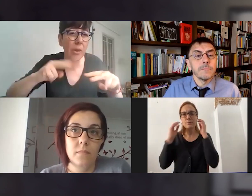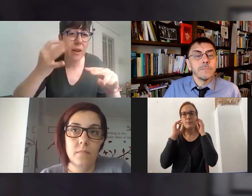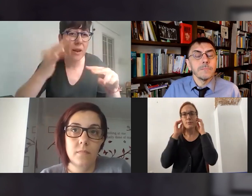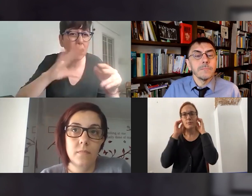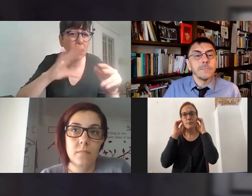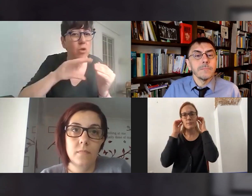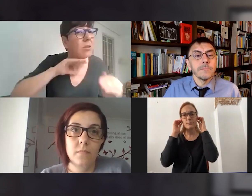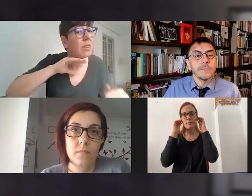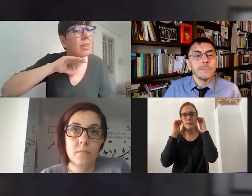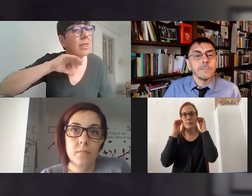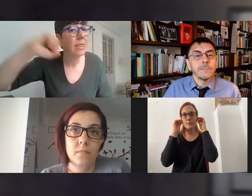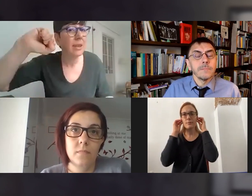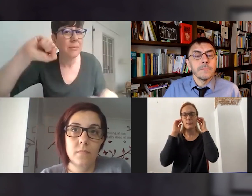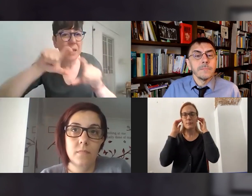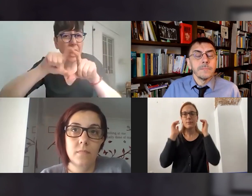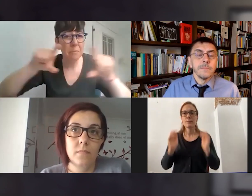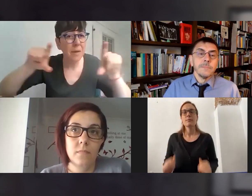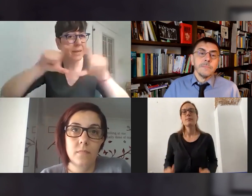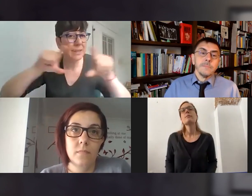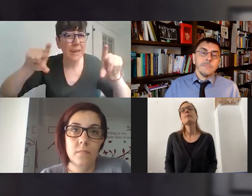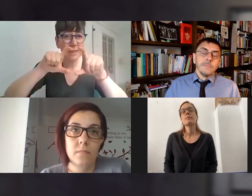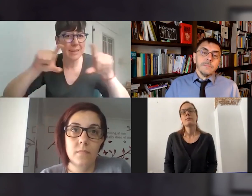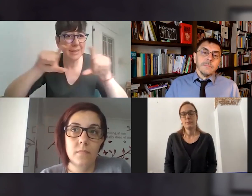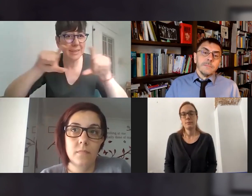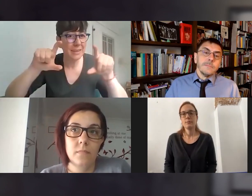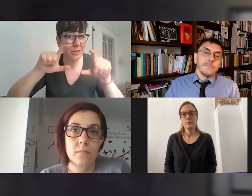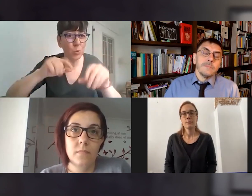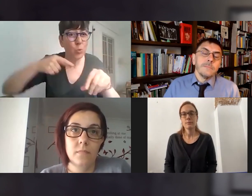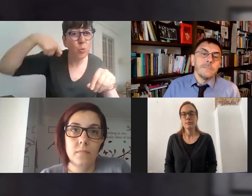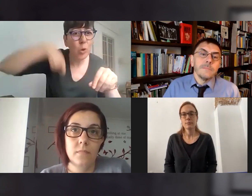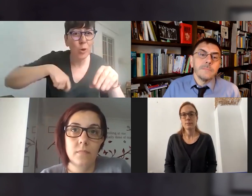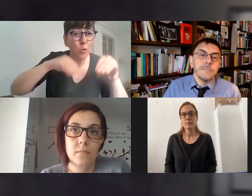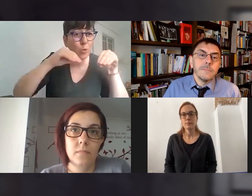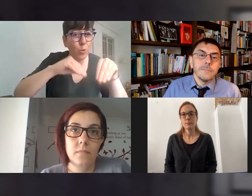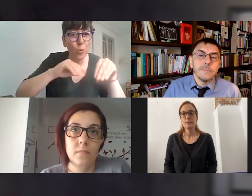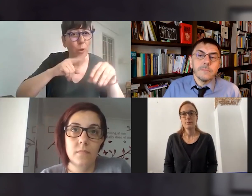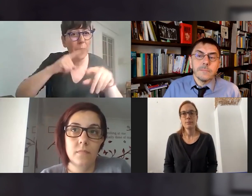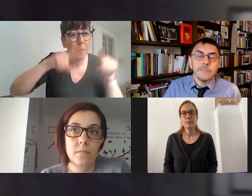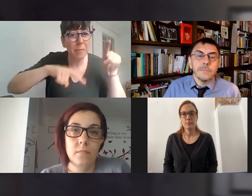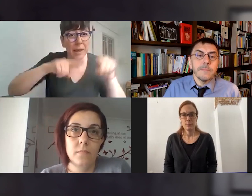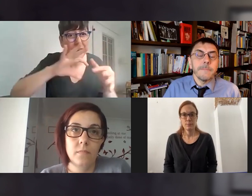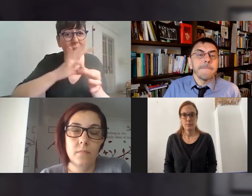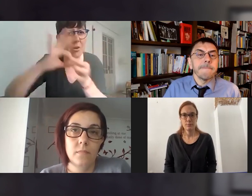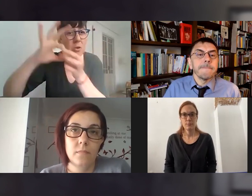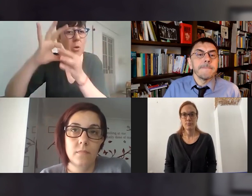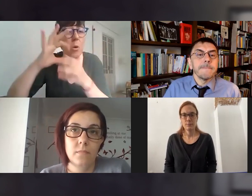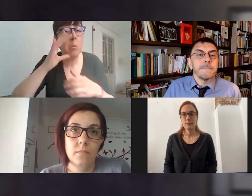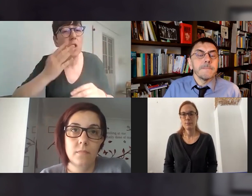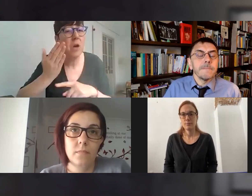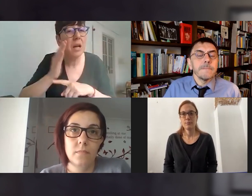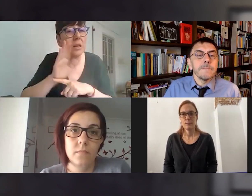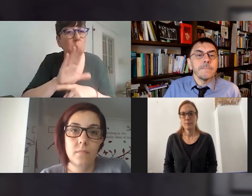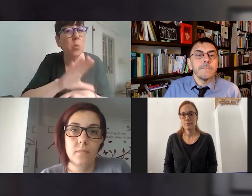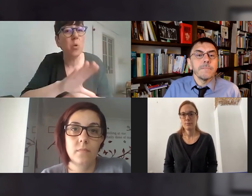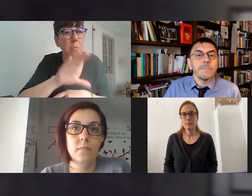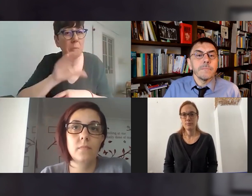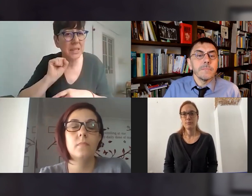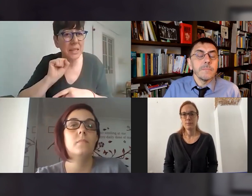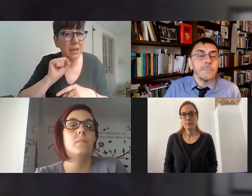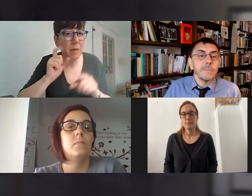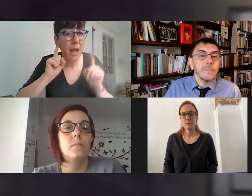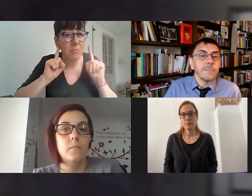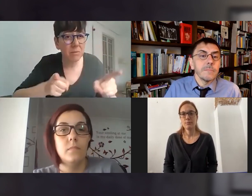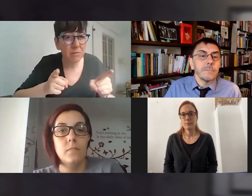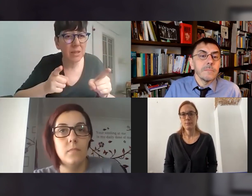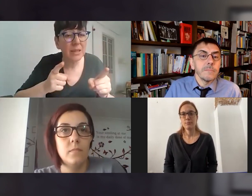que sí, que ejercen bien su profesión, pero sí que es cierto que también dependen de empresas y, bueno, tienen que trabajarse su